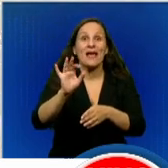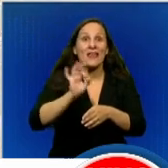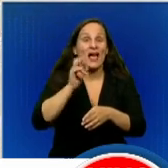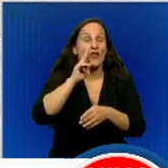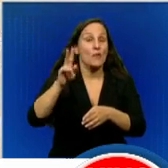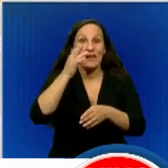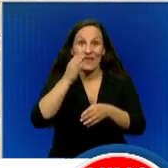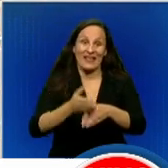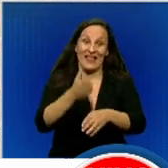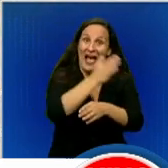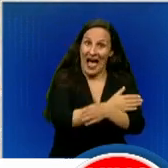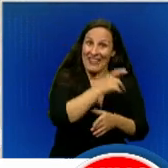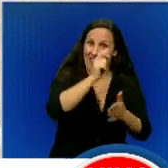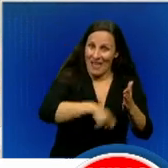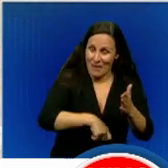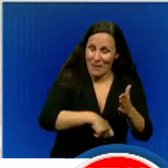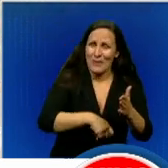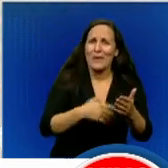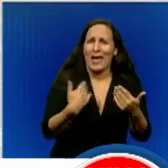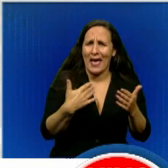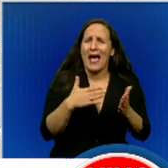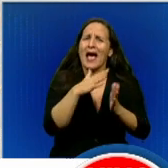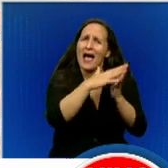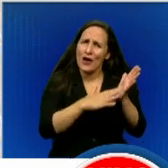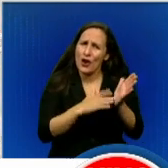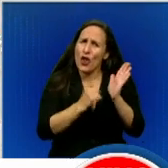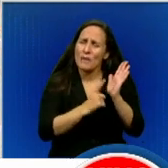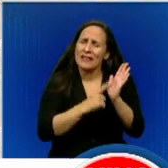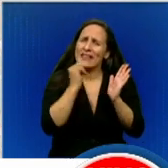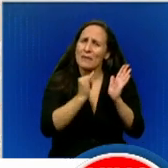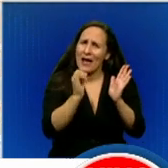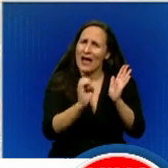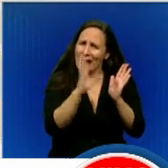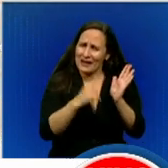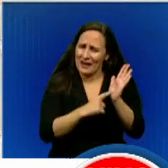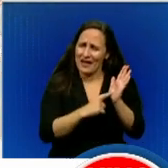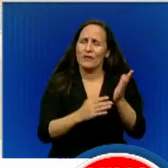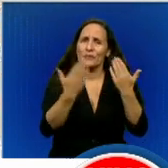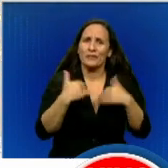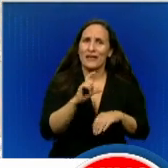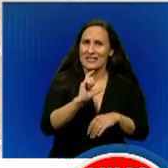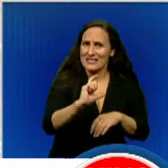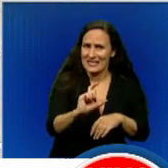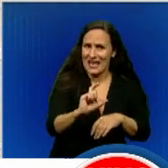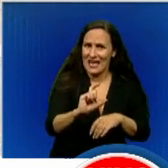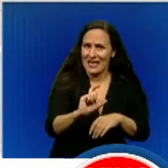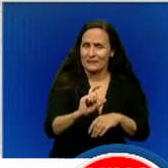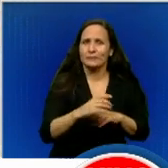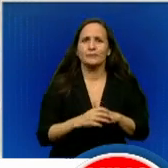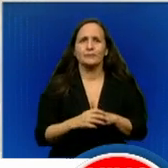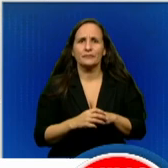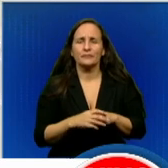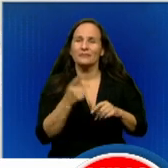montos o saldos se encuentren detallados en la normativa correspondiente los incrementos de stock